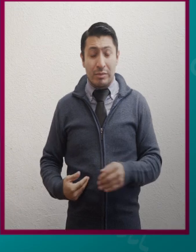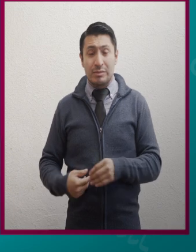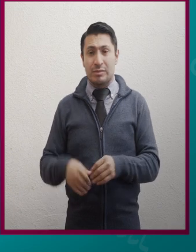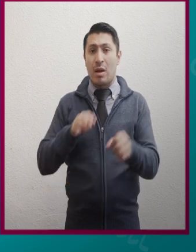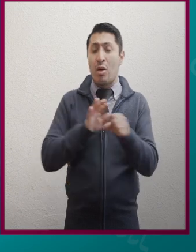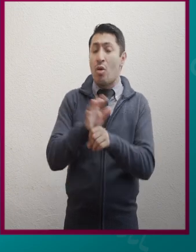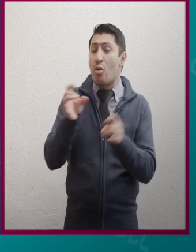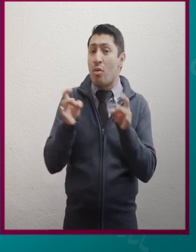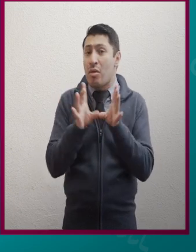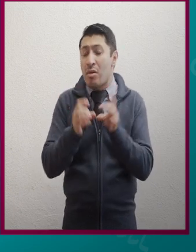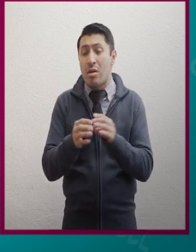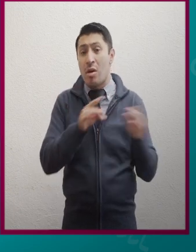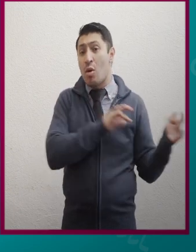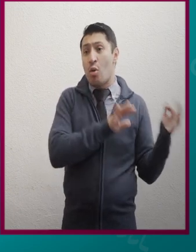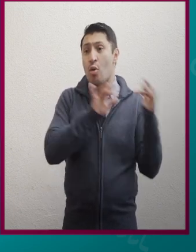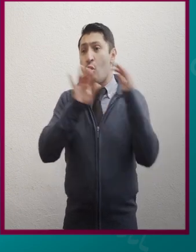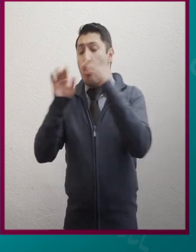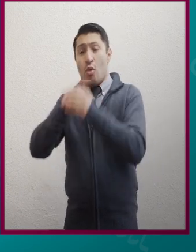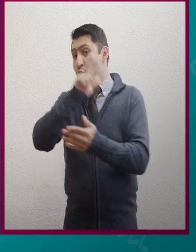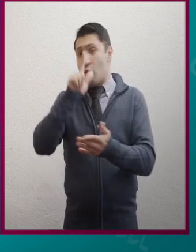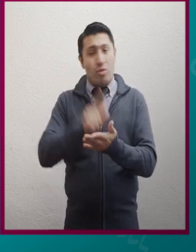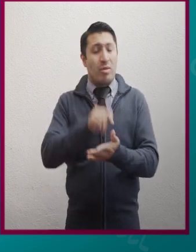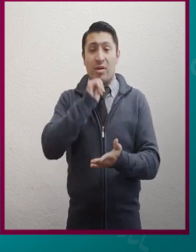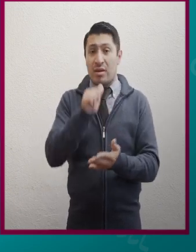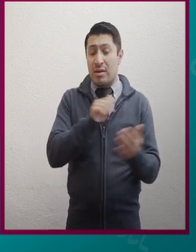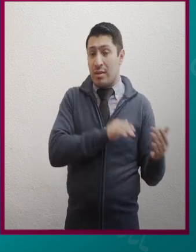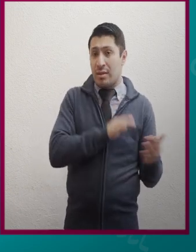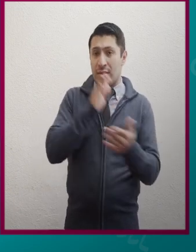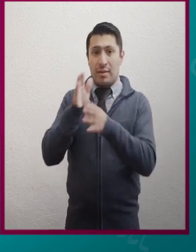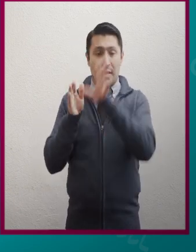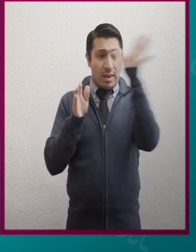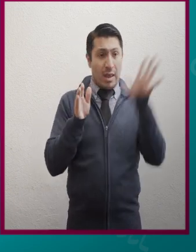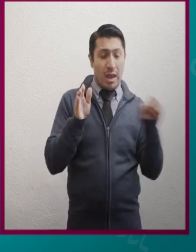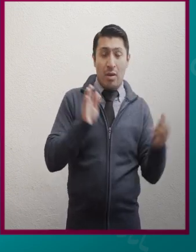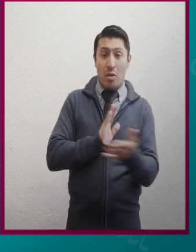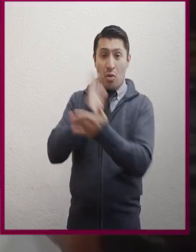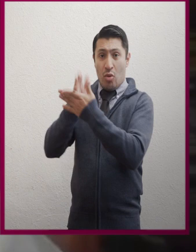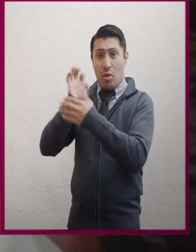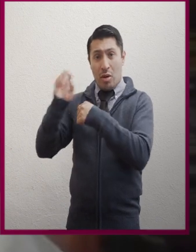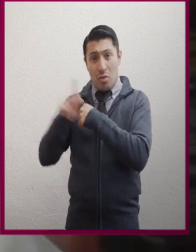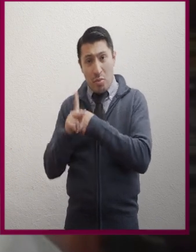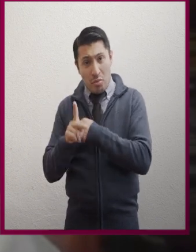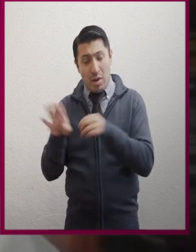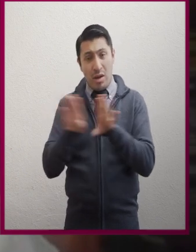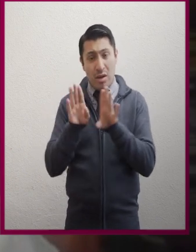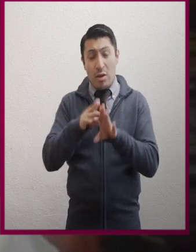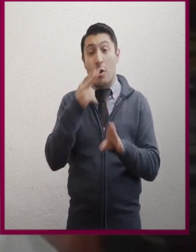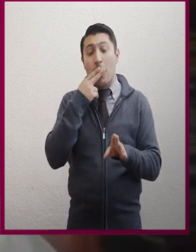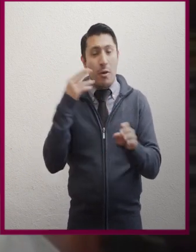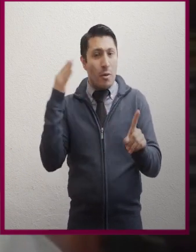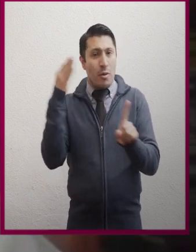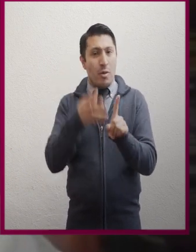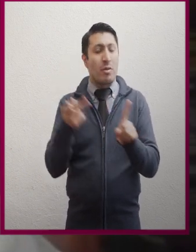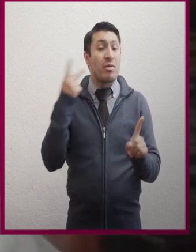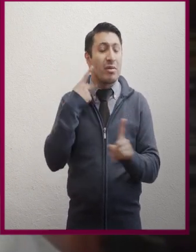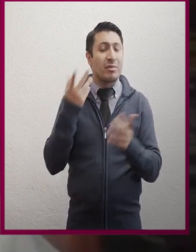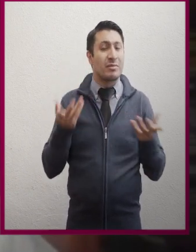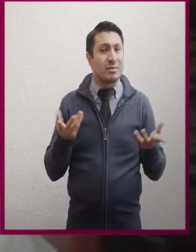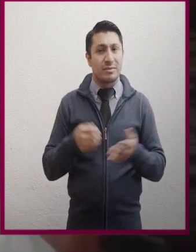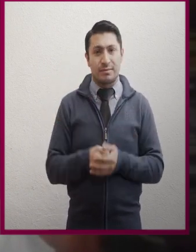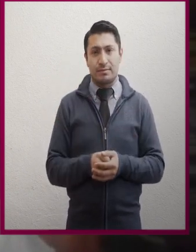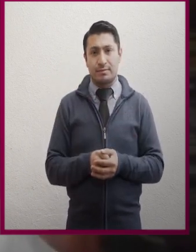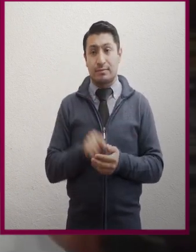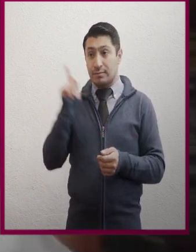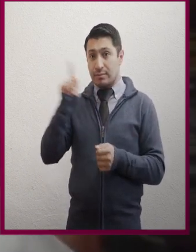indocumentada de africanos hacia Europa? ¿Cómo son utilizados con fines políticos? Lo que sería en Europa los